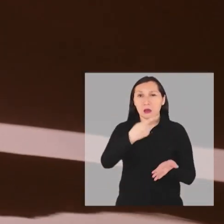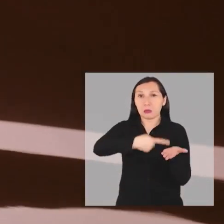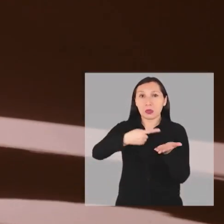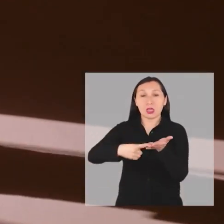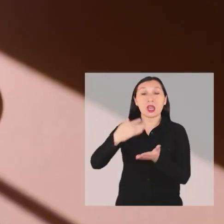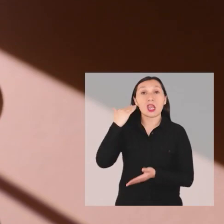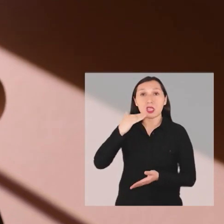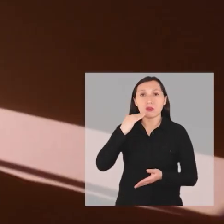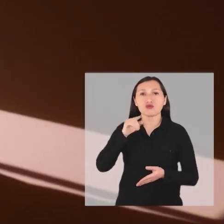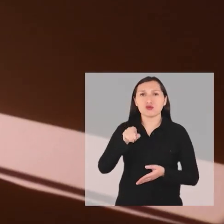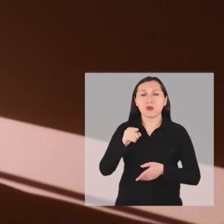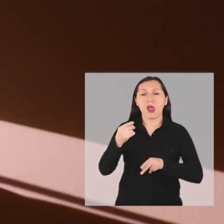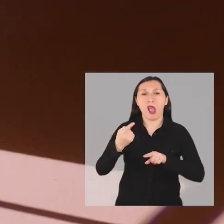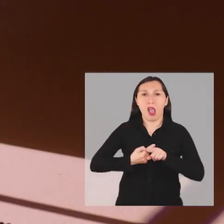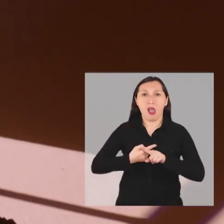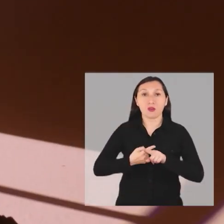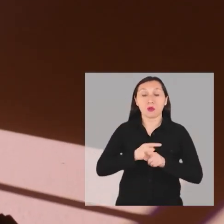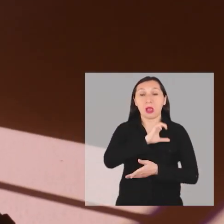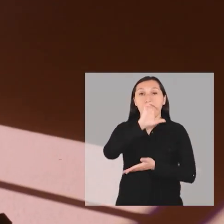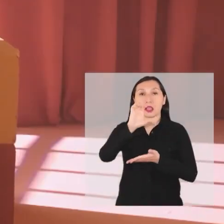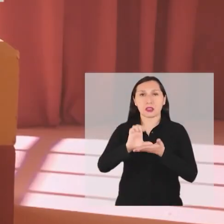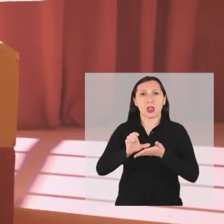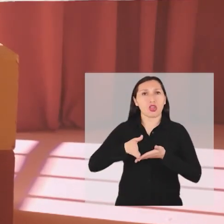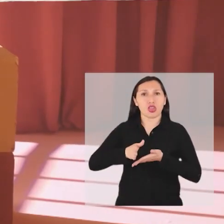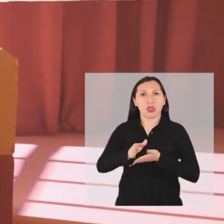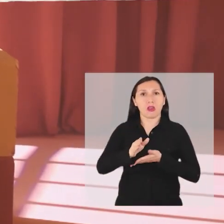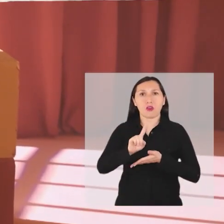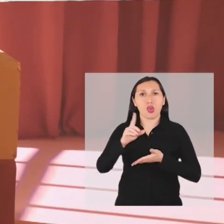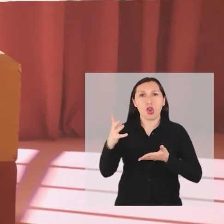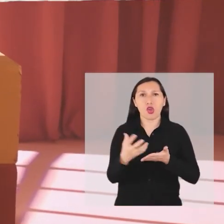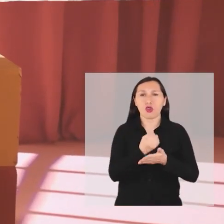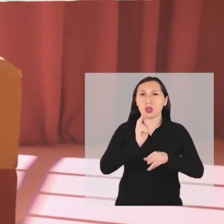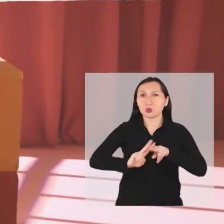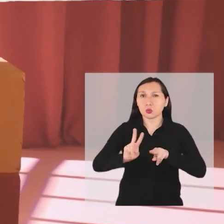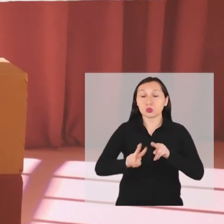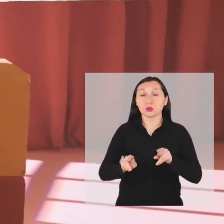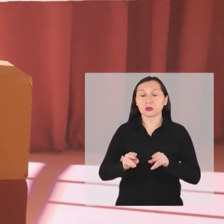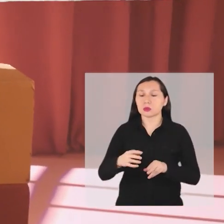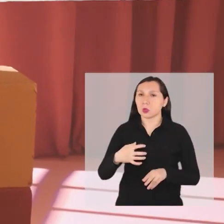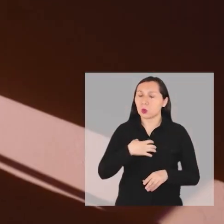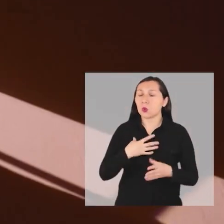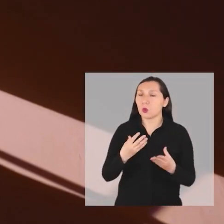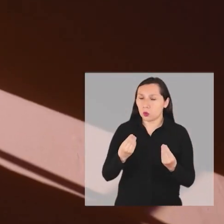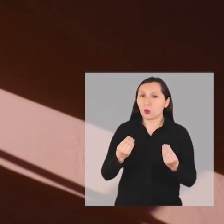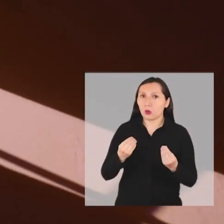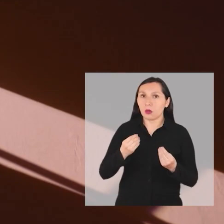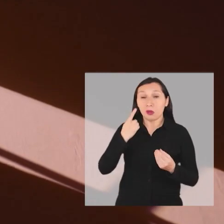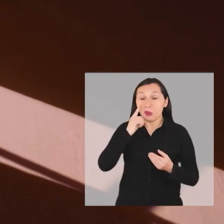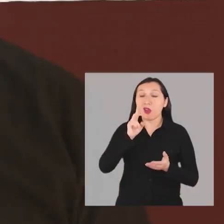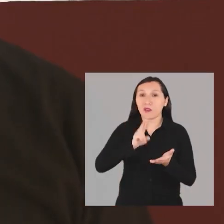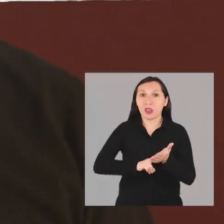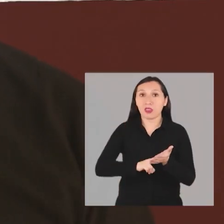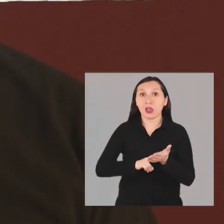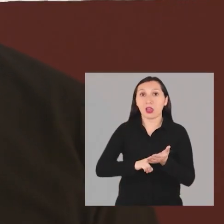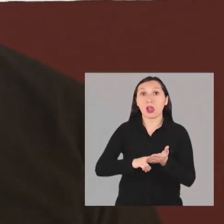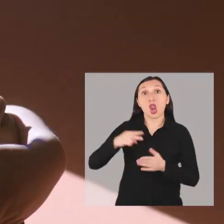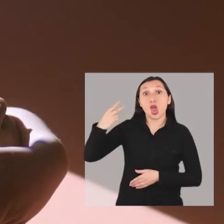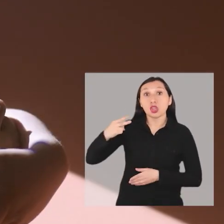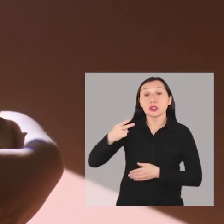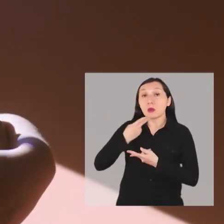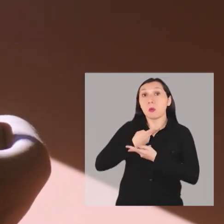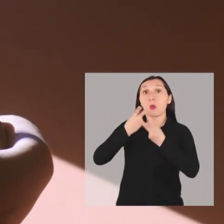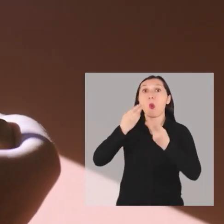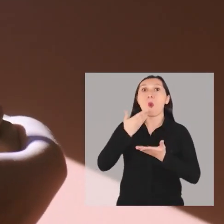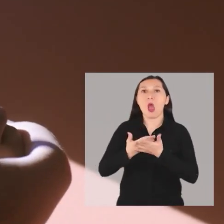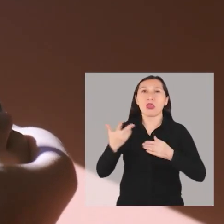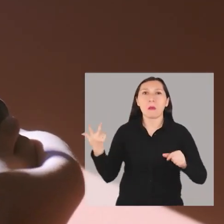que en Chile miles de niñas son abusadas y el Estado aún no logra solucionarlo? Es del terror, pero es real. Y